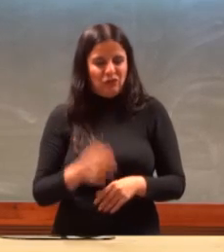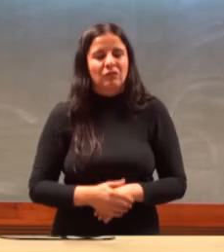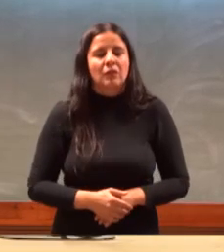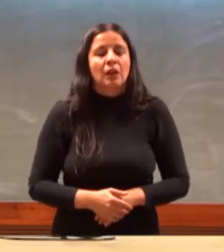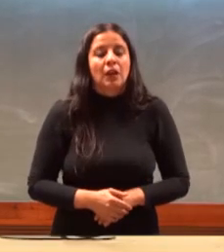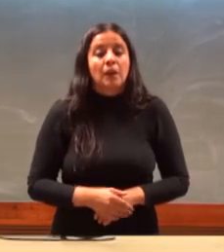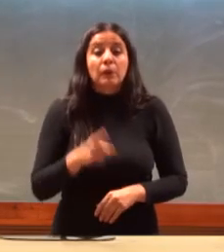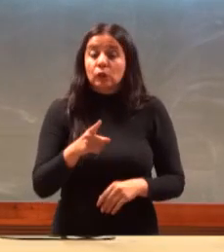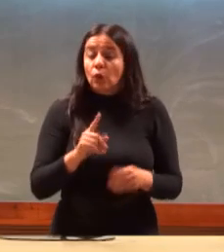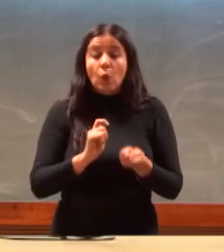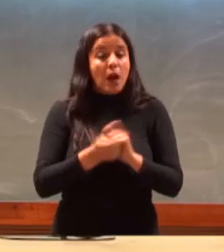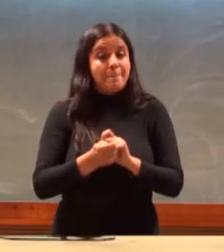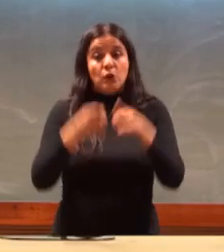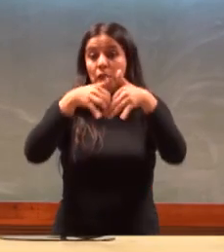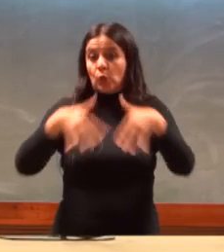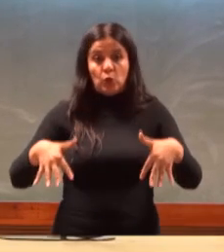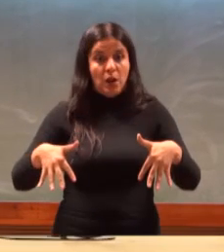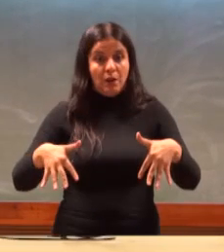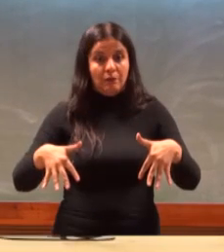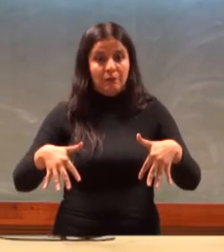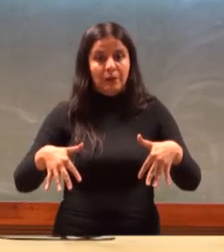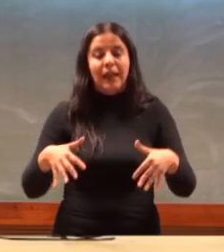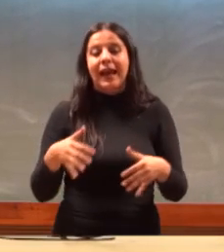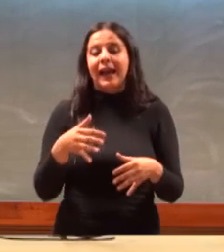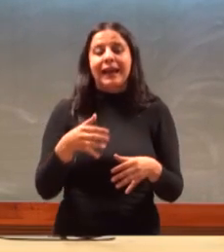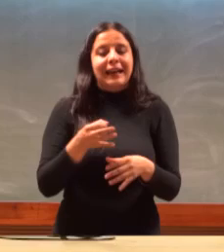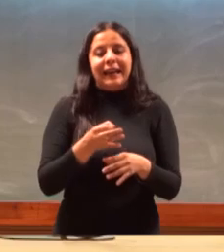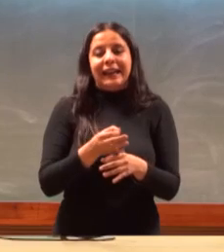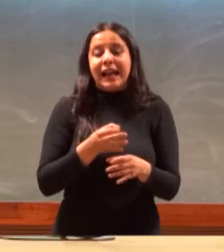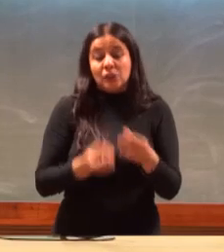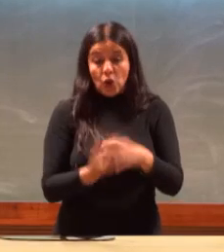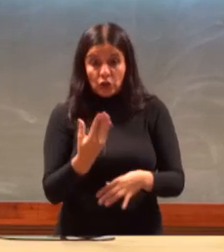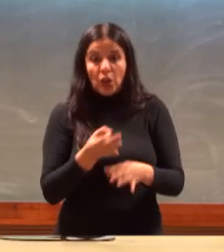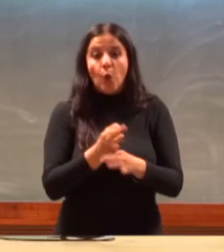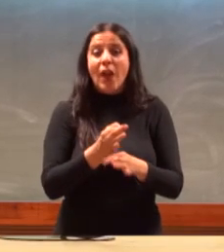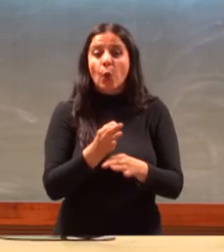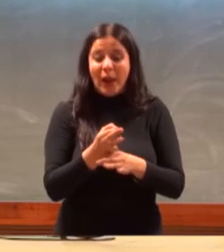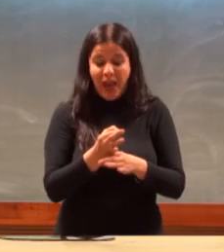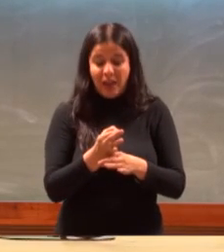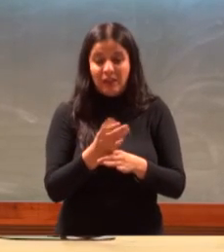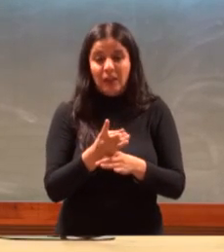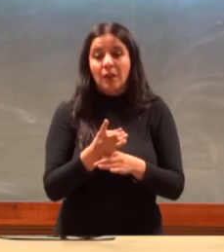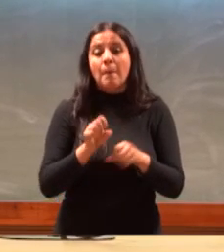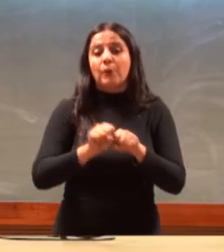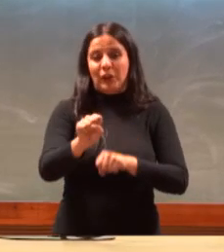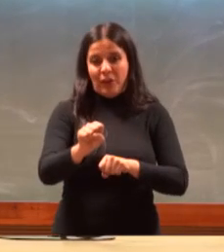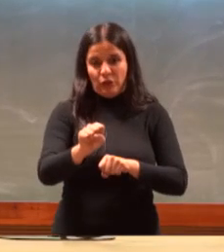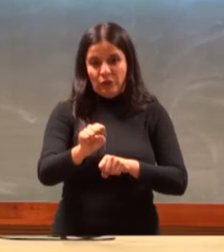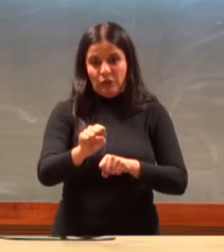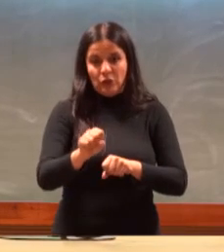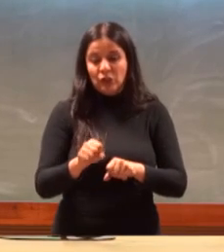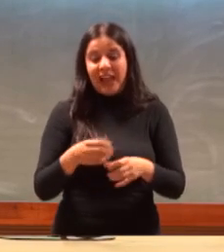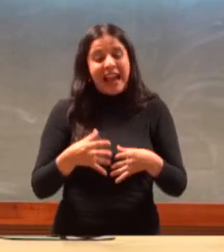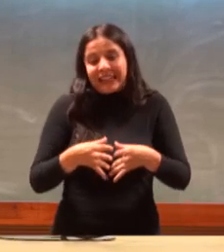estructural creemos que es la creación de una escuela de posgrado El posgrado ha crecido muchísimo en este tiempo hay como más de 1000 alumnos pero creció sobre todo en la